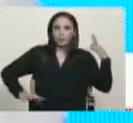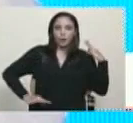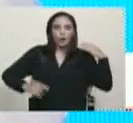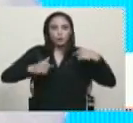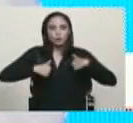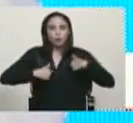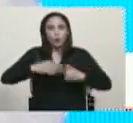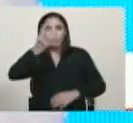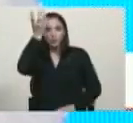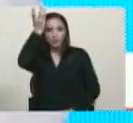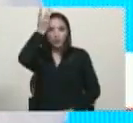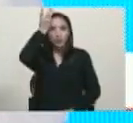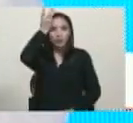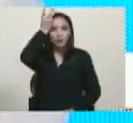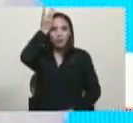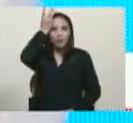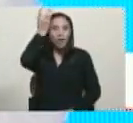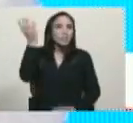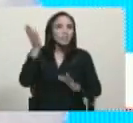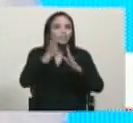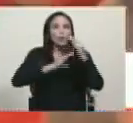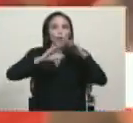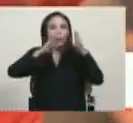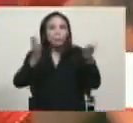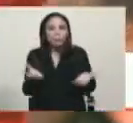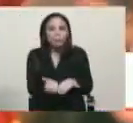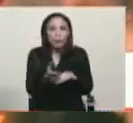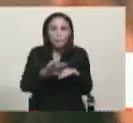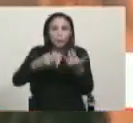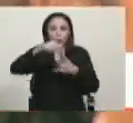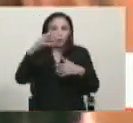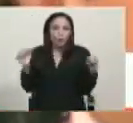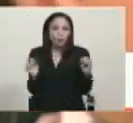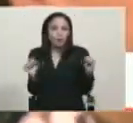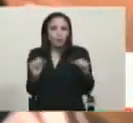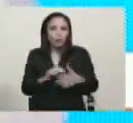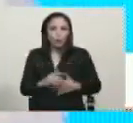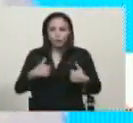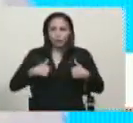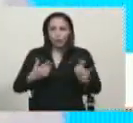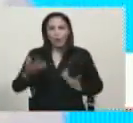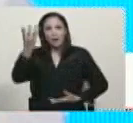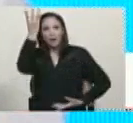rey del Polo Norte. Y soy rey del Polo Norte, pues.